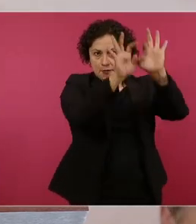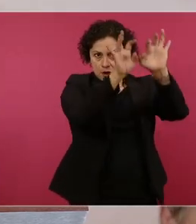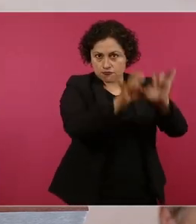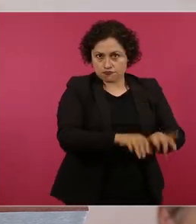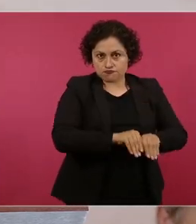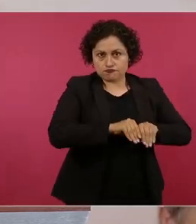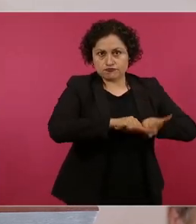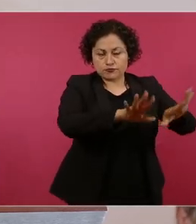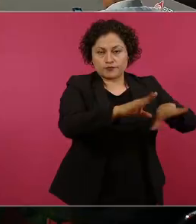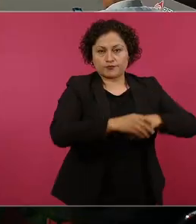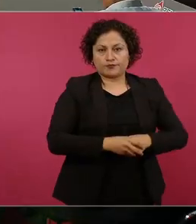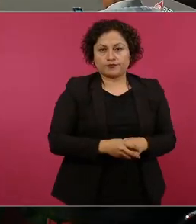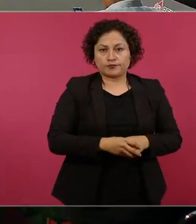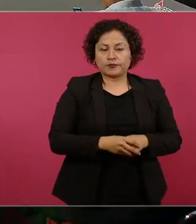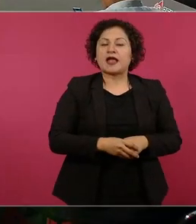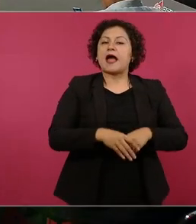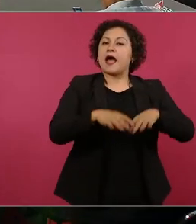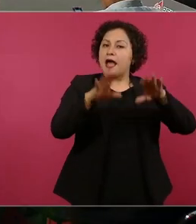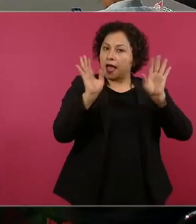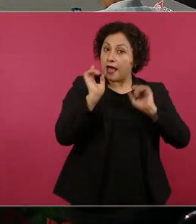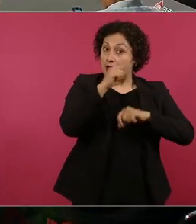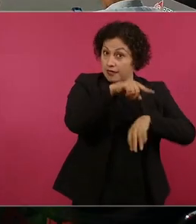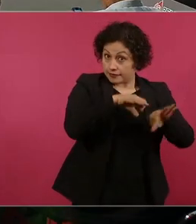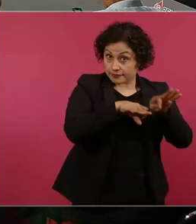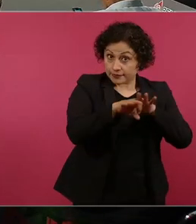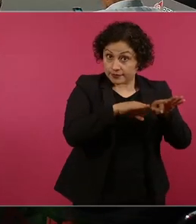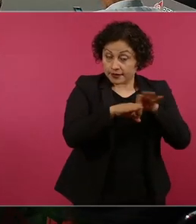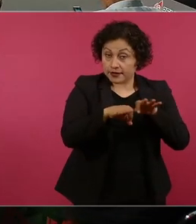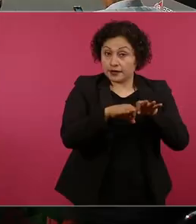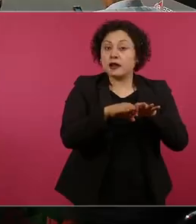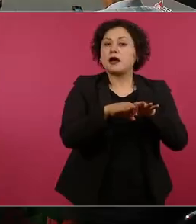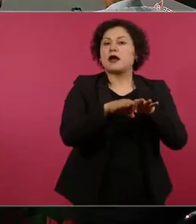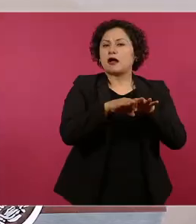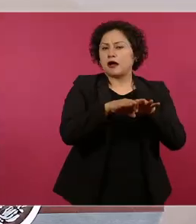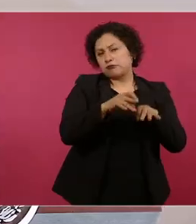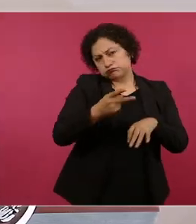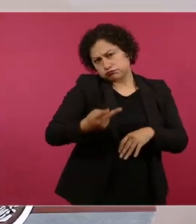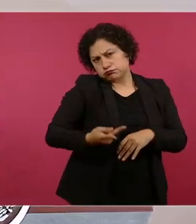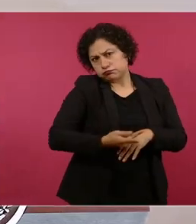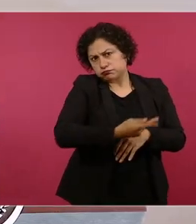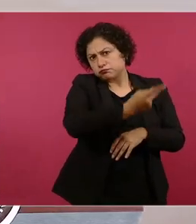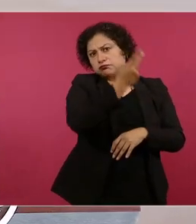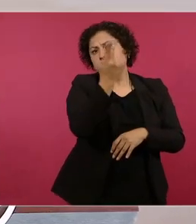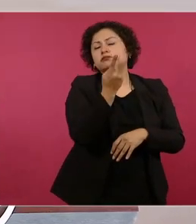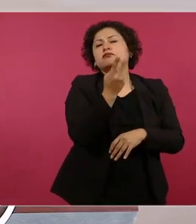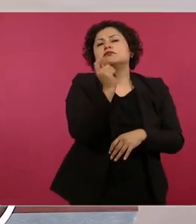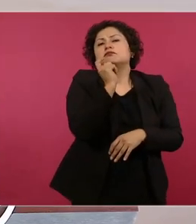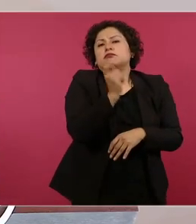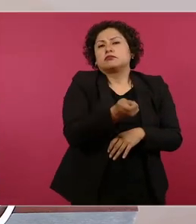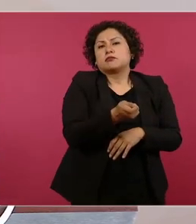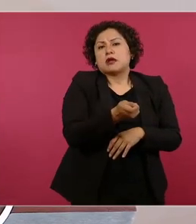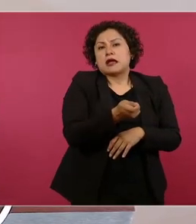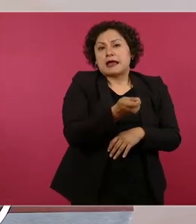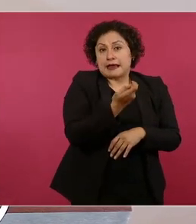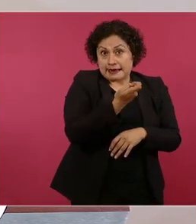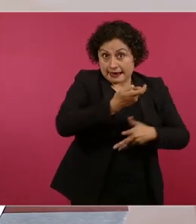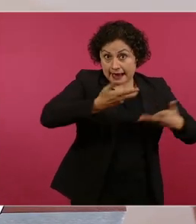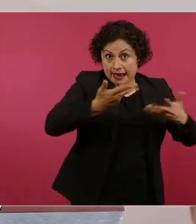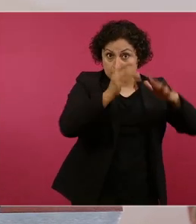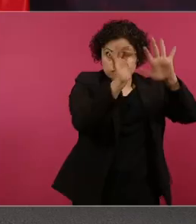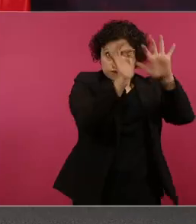Ah Trabaja ahí y que si incluye que si incluye hacer ese tipo de